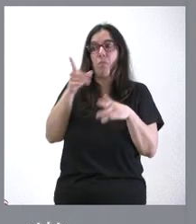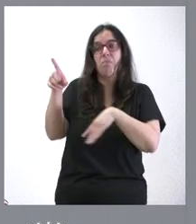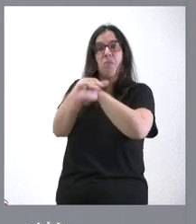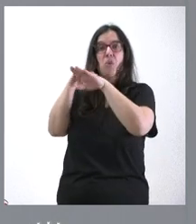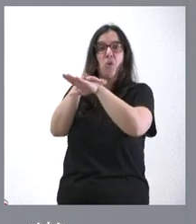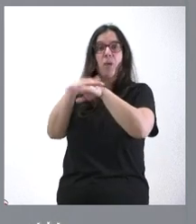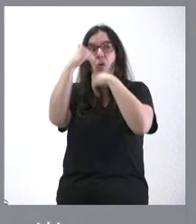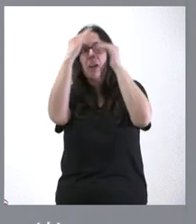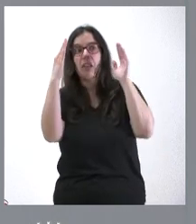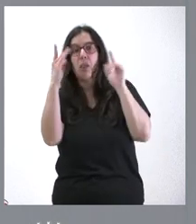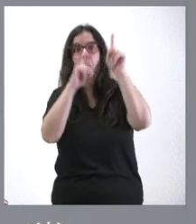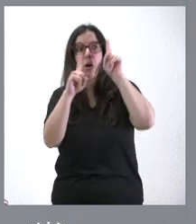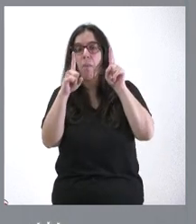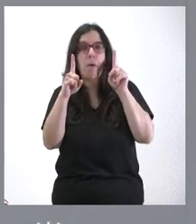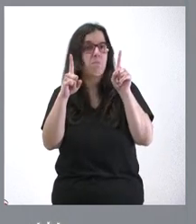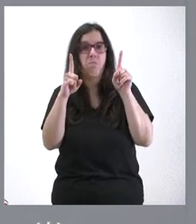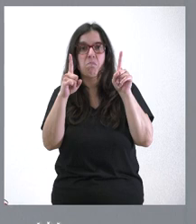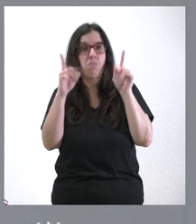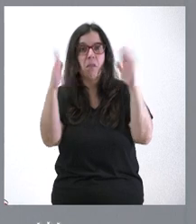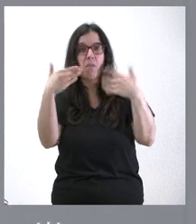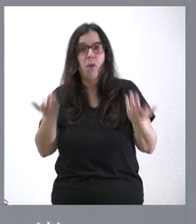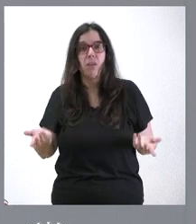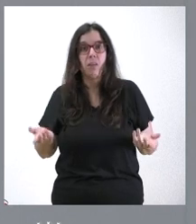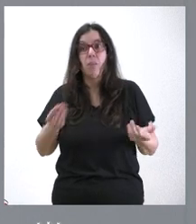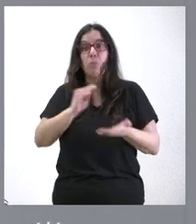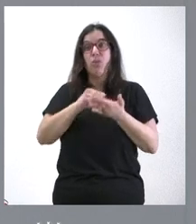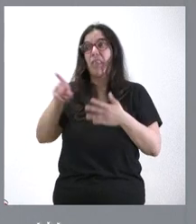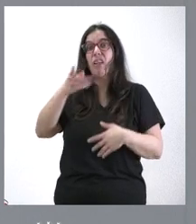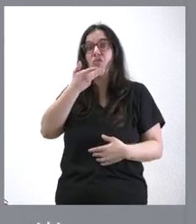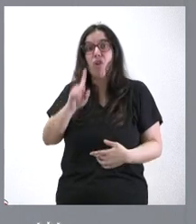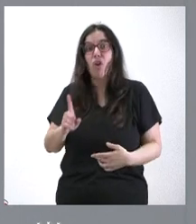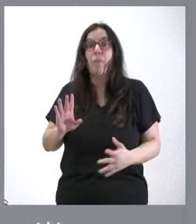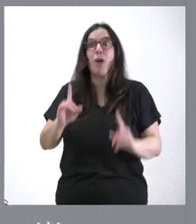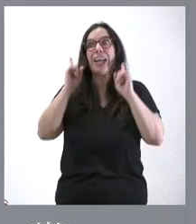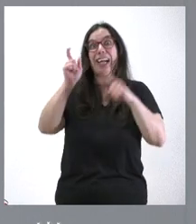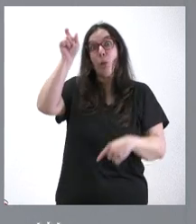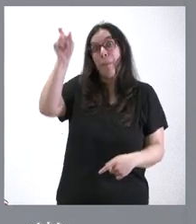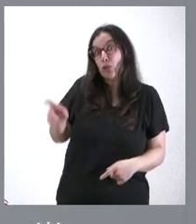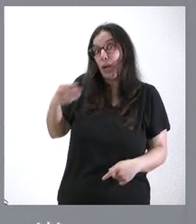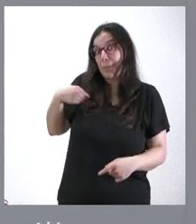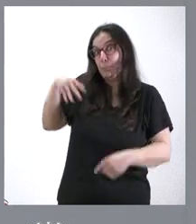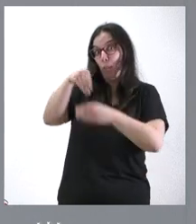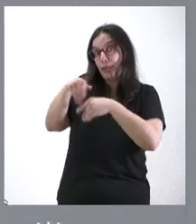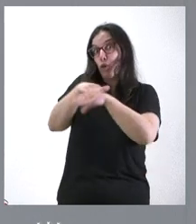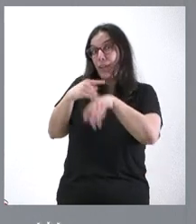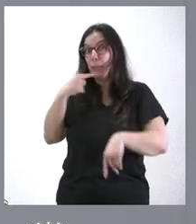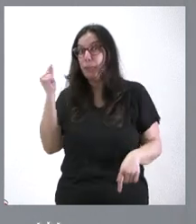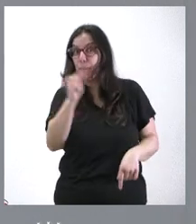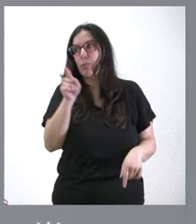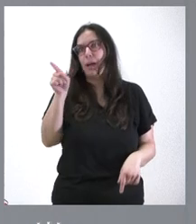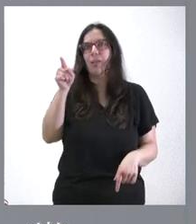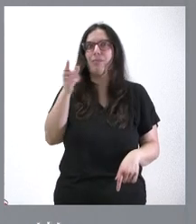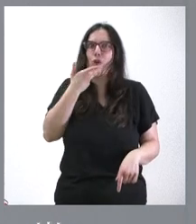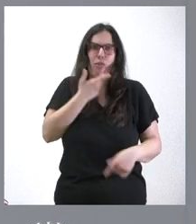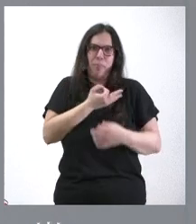esté atendiendo los problemas reales DEA tierra que muchas veces creemos que desconoce pero en el caso de la persona que hizo esa ofensa es seguro que no lo